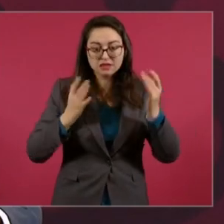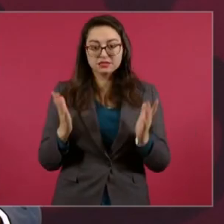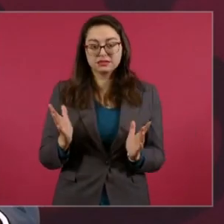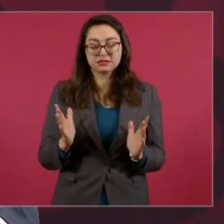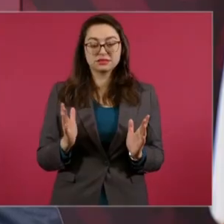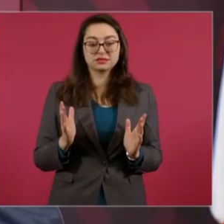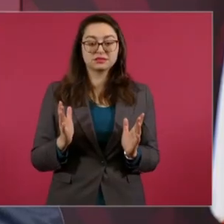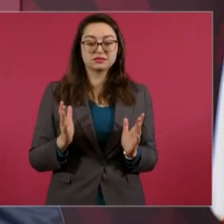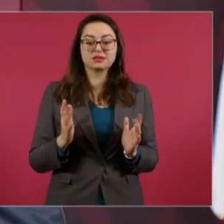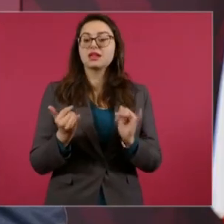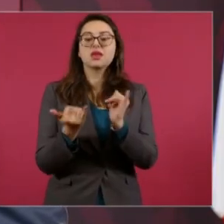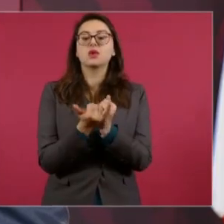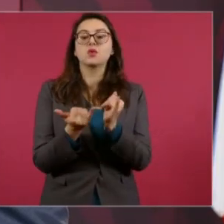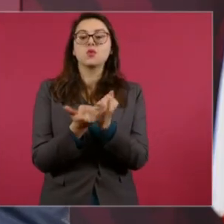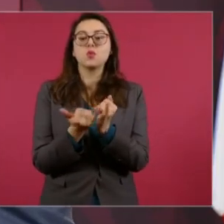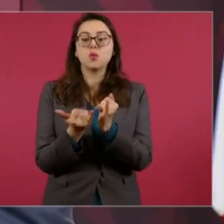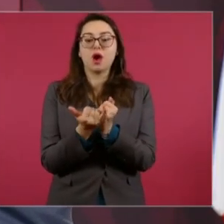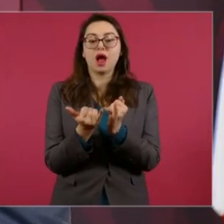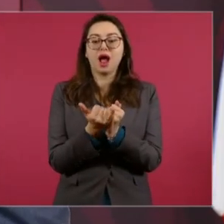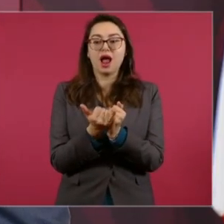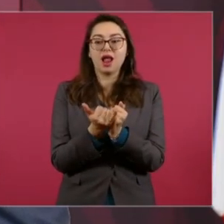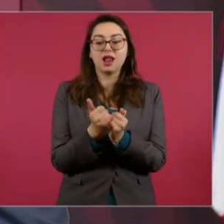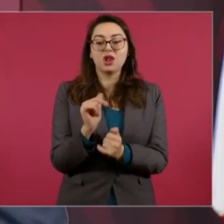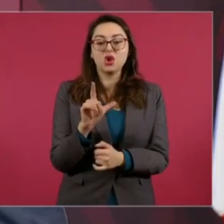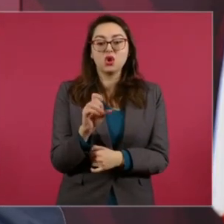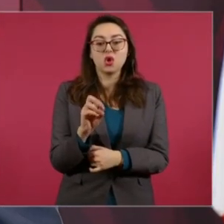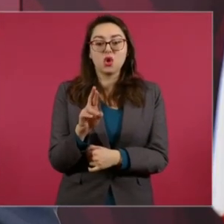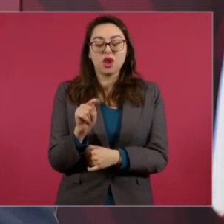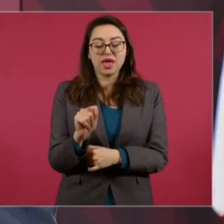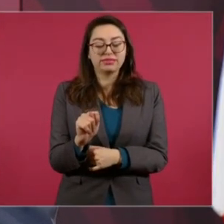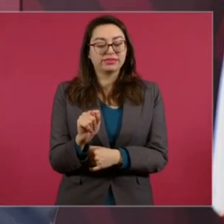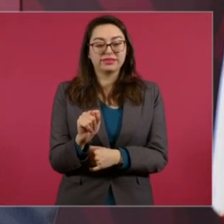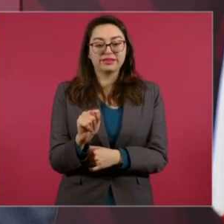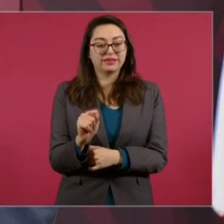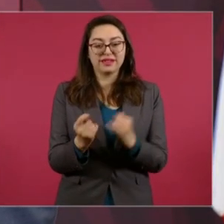al estilo Loret de Mola, ¿no?